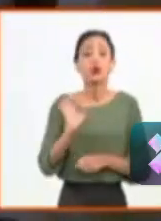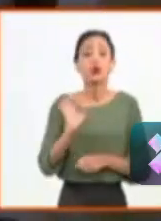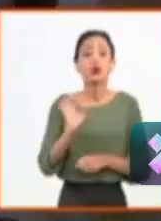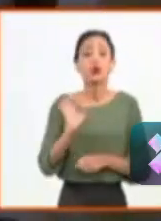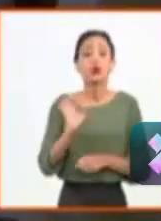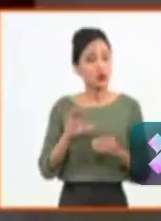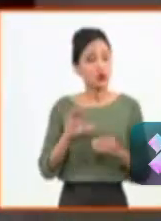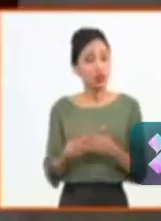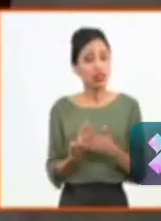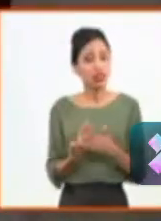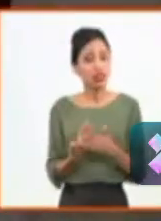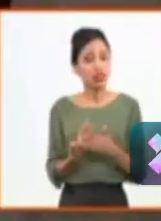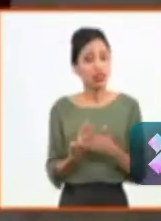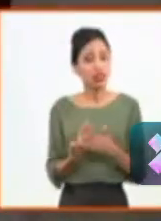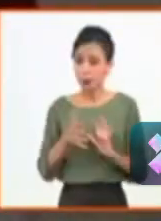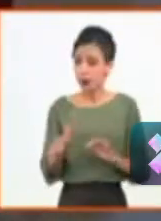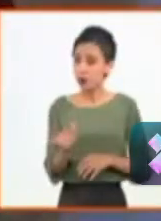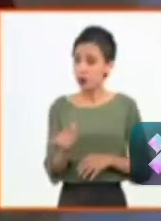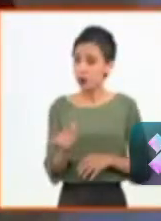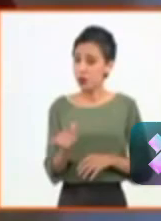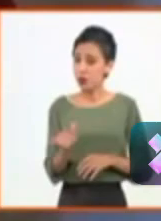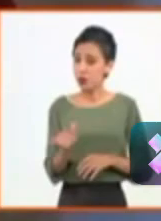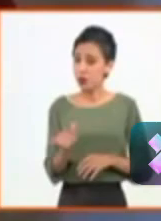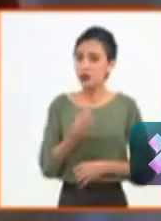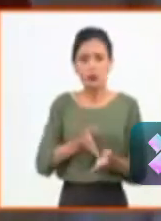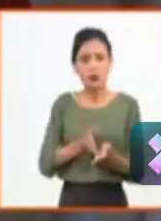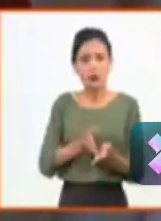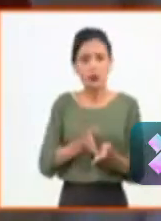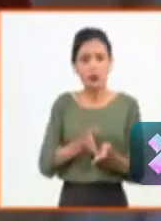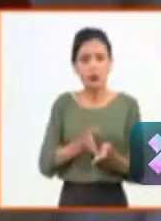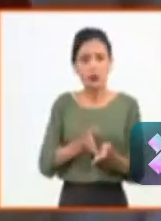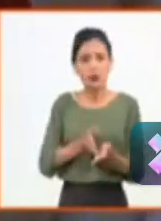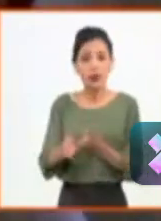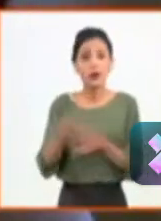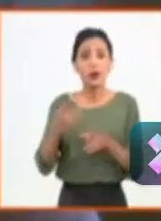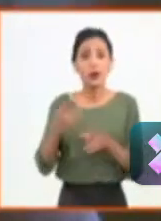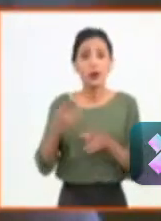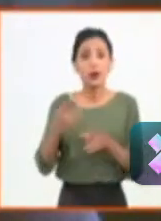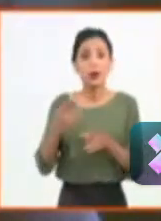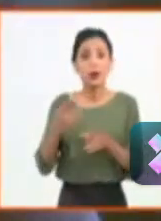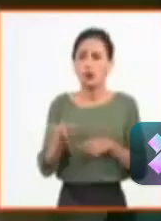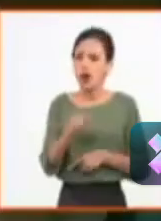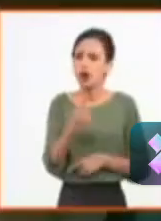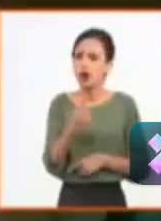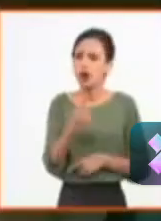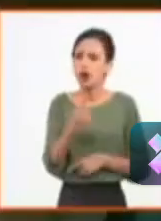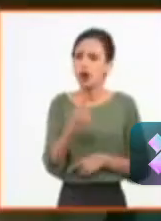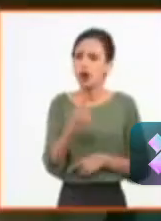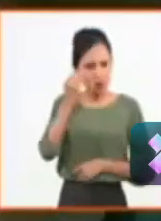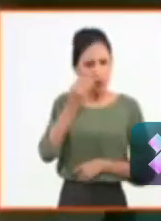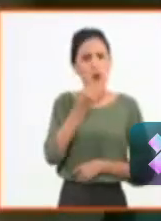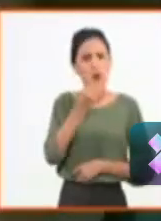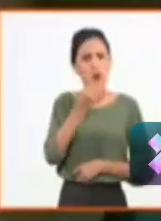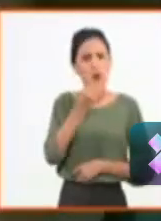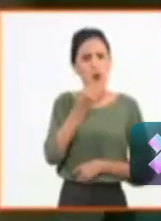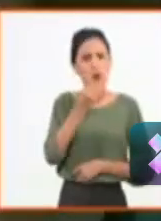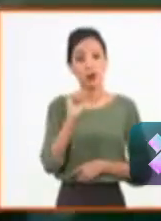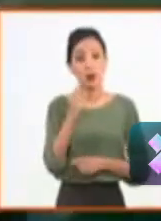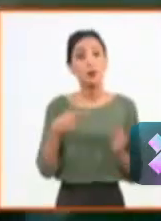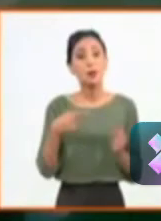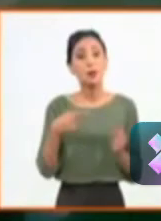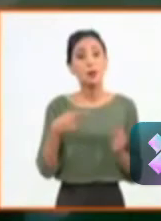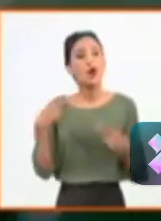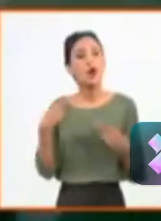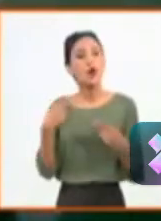complicados, y que vamos a seguir, y que las cosas nos van a seguir saliendo bien. Y que creo que la confianza para